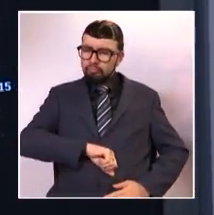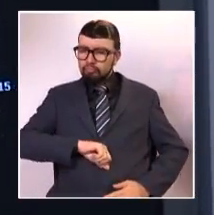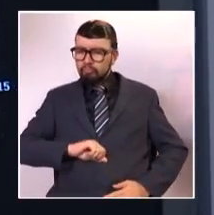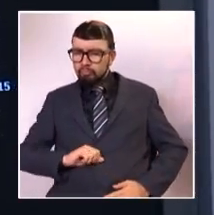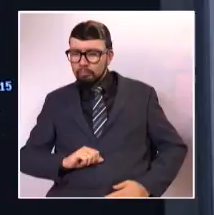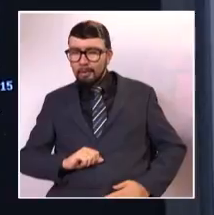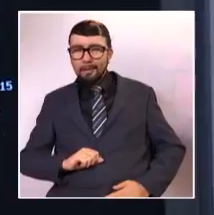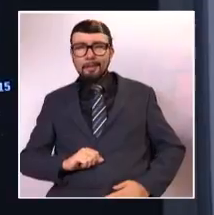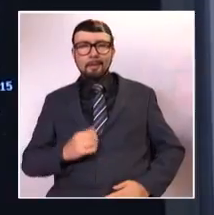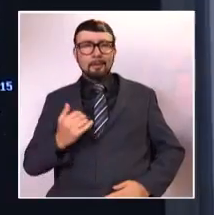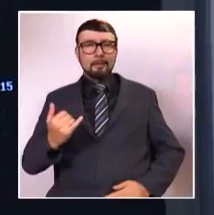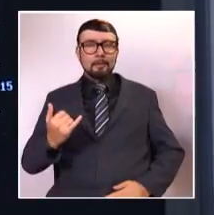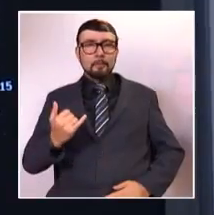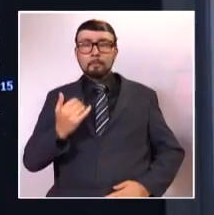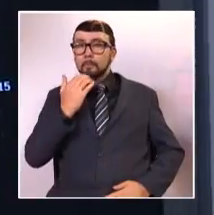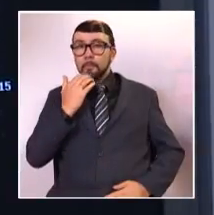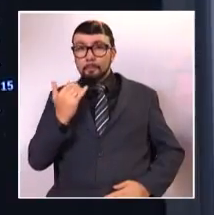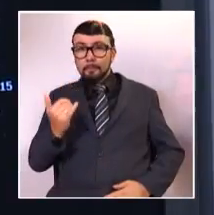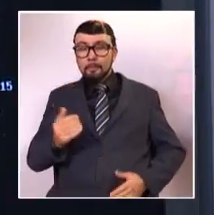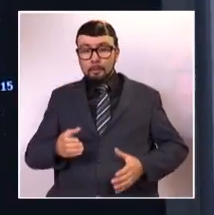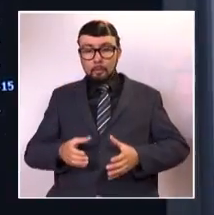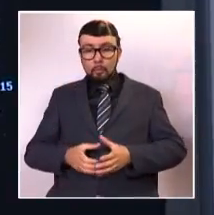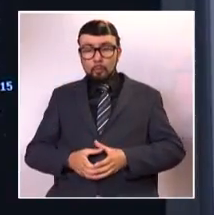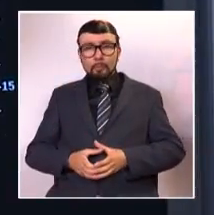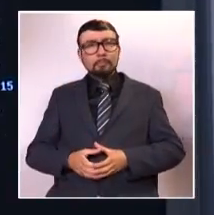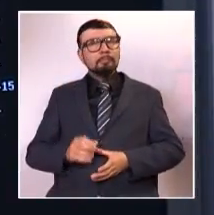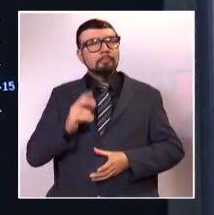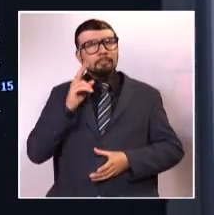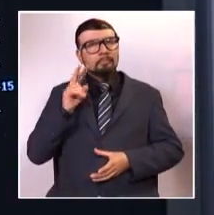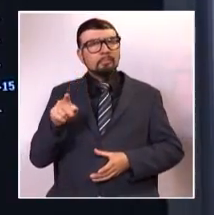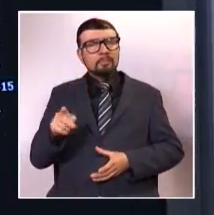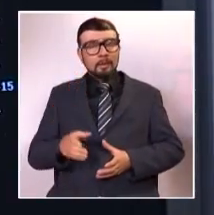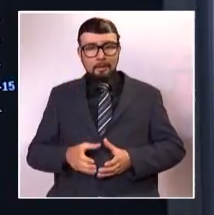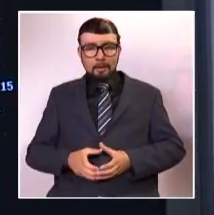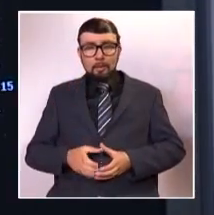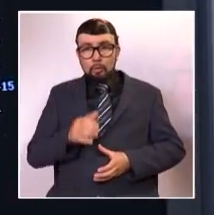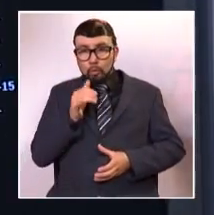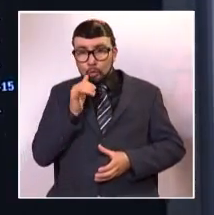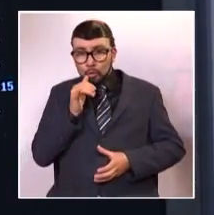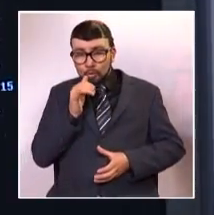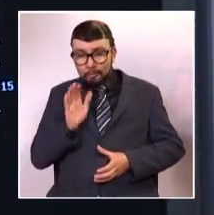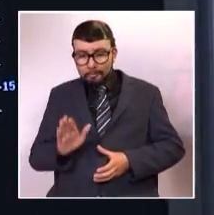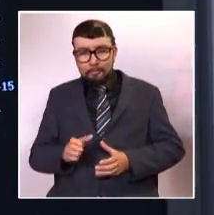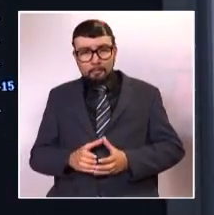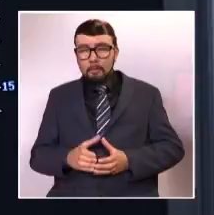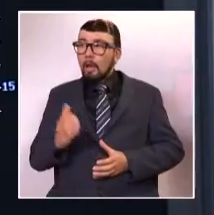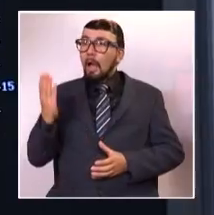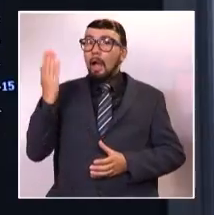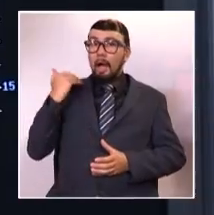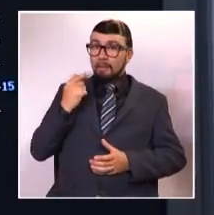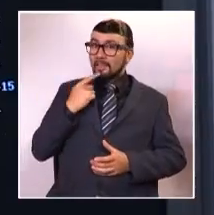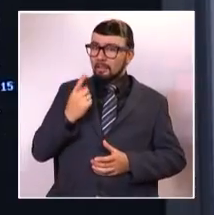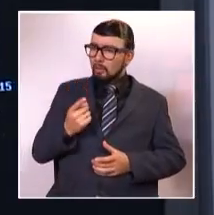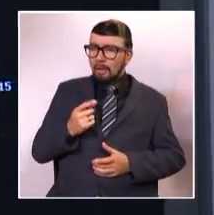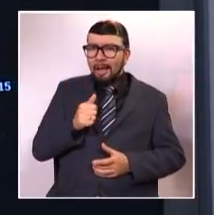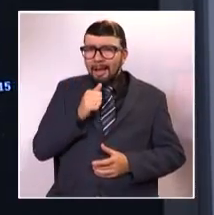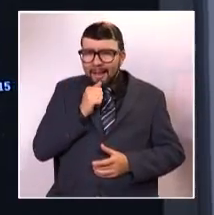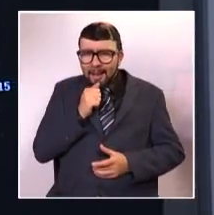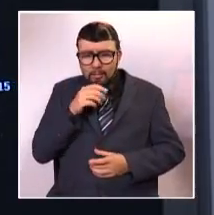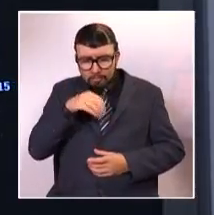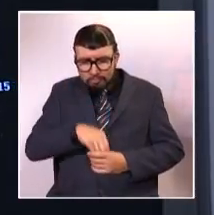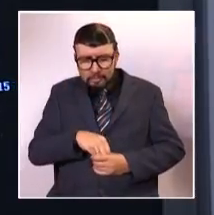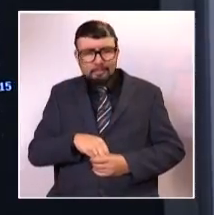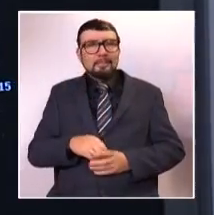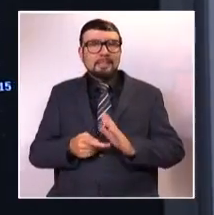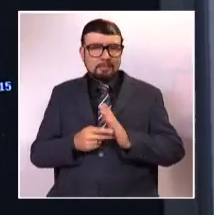vemos esta imagen que vemos acá, es la vejiga. Habíamos hablado que todo lo que es líquido lo vemos